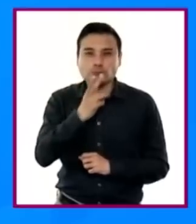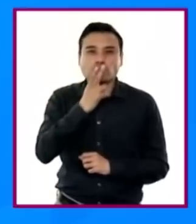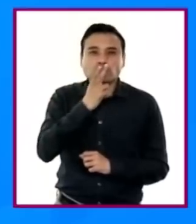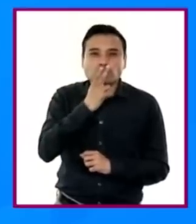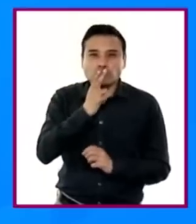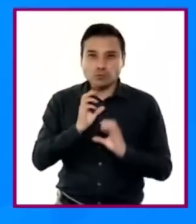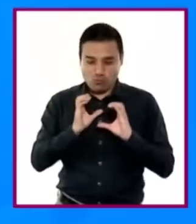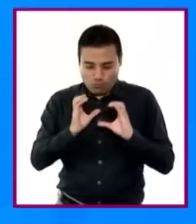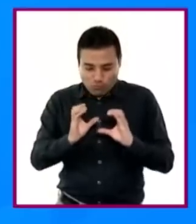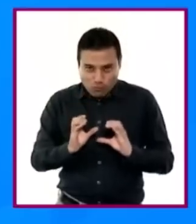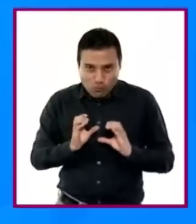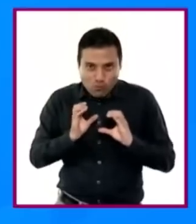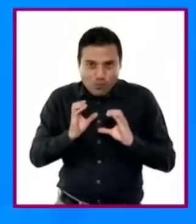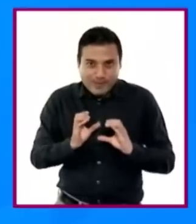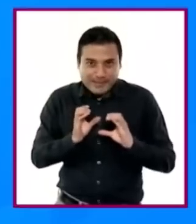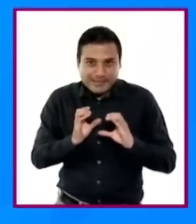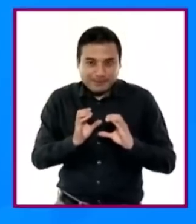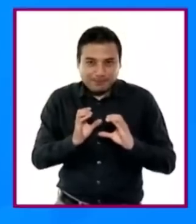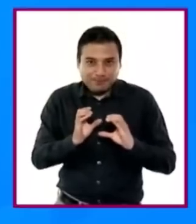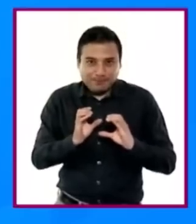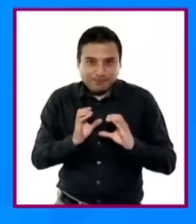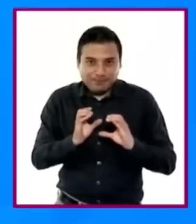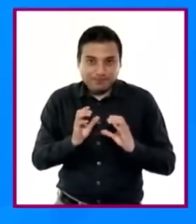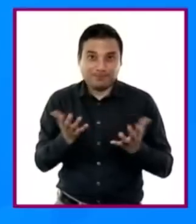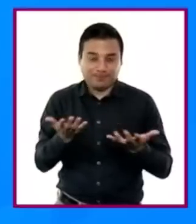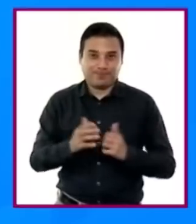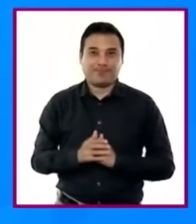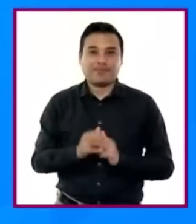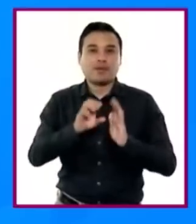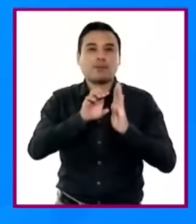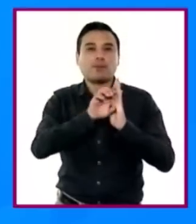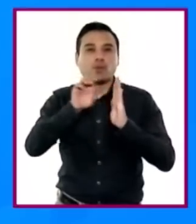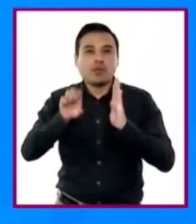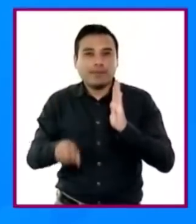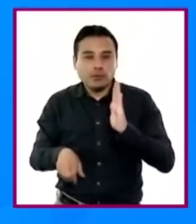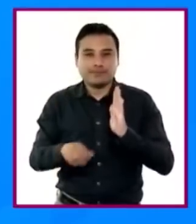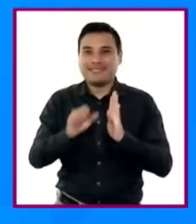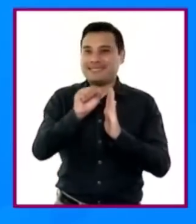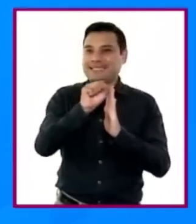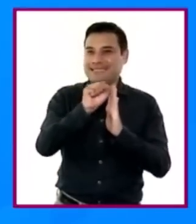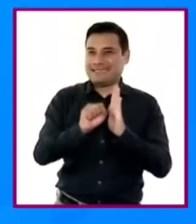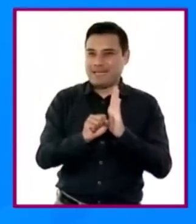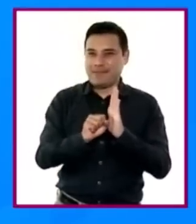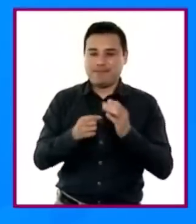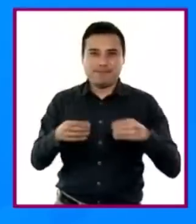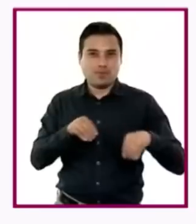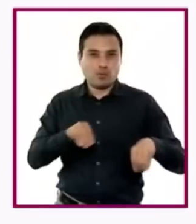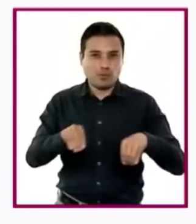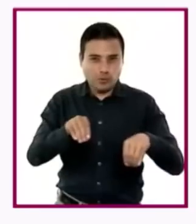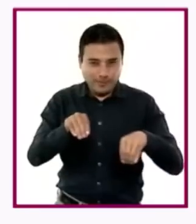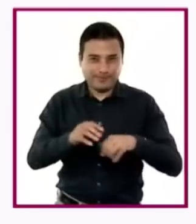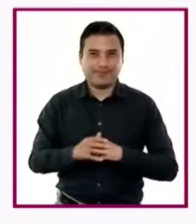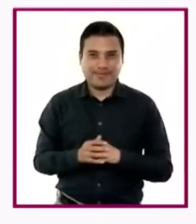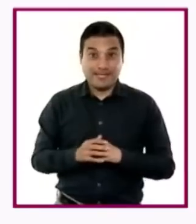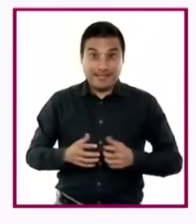particularmente de los sistemas locomotor digestivo y sexual